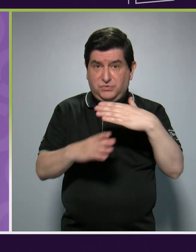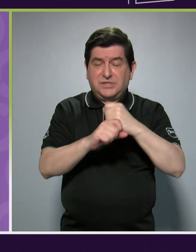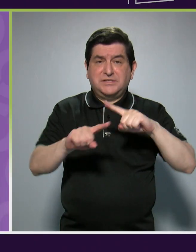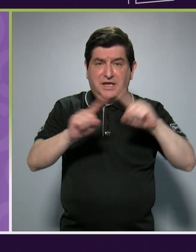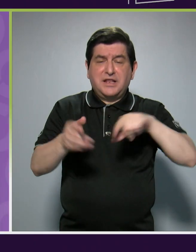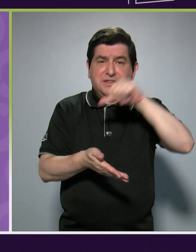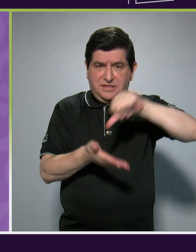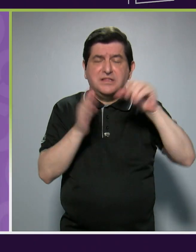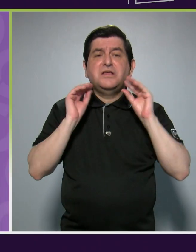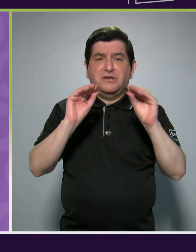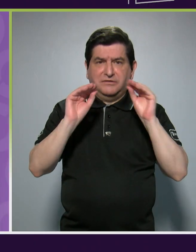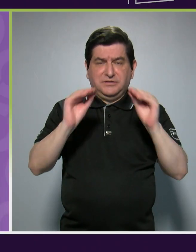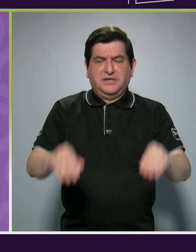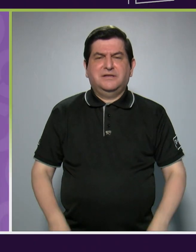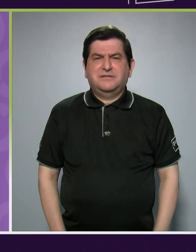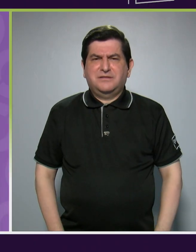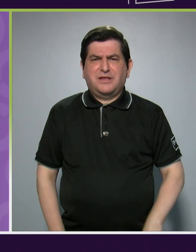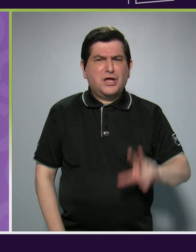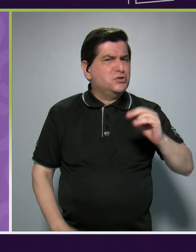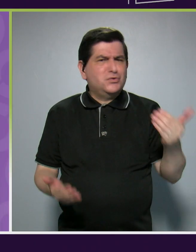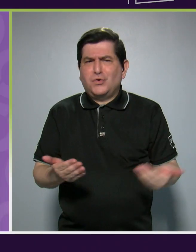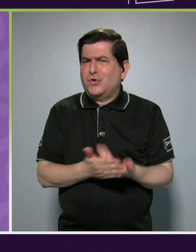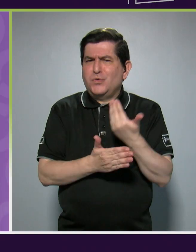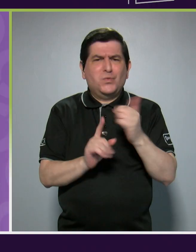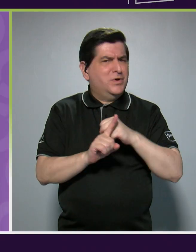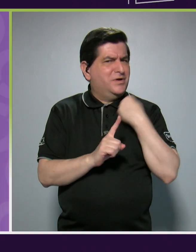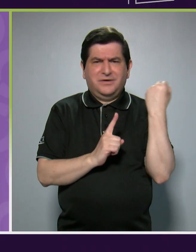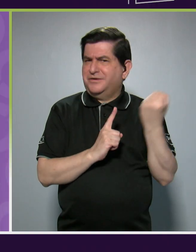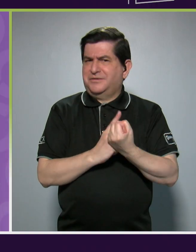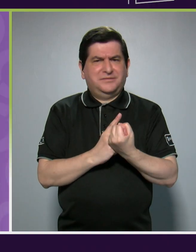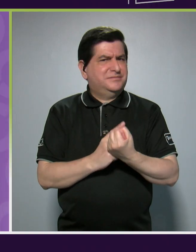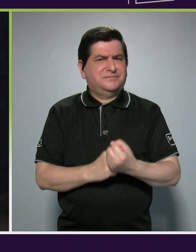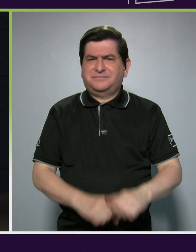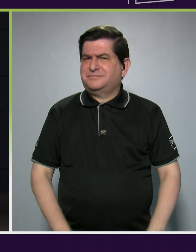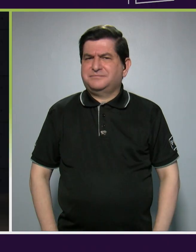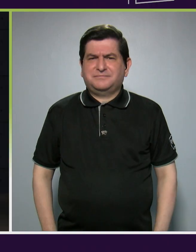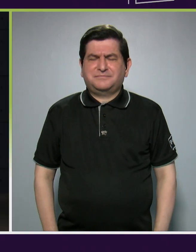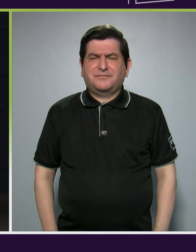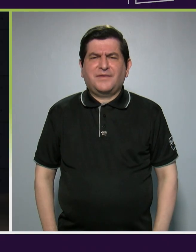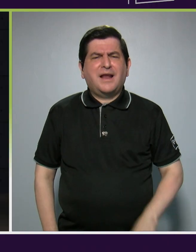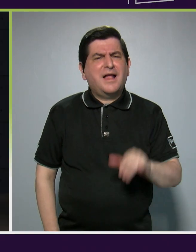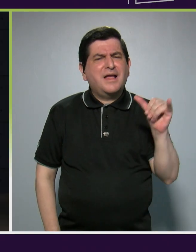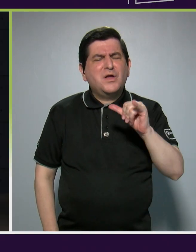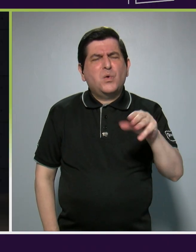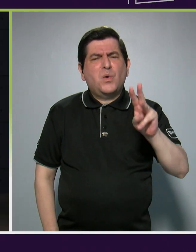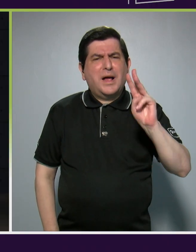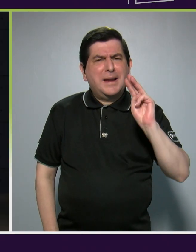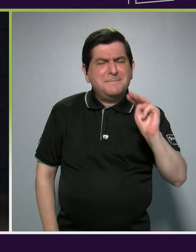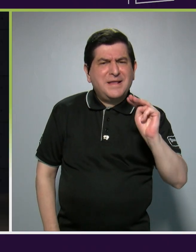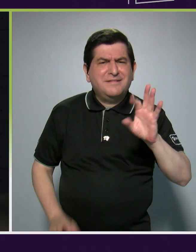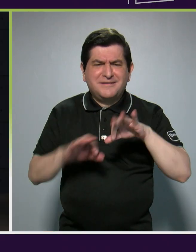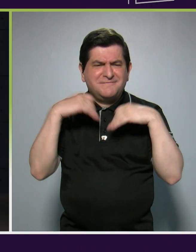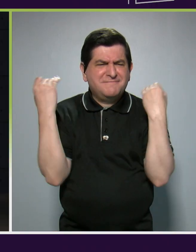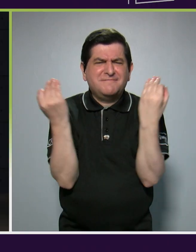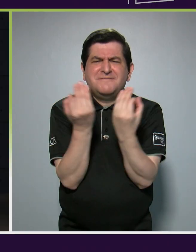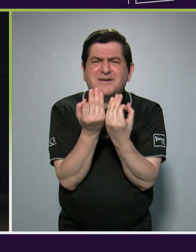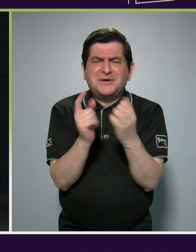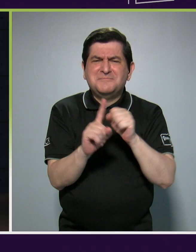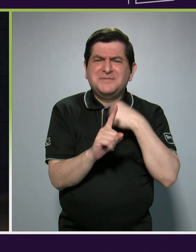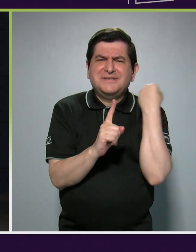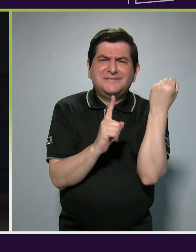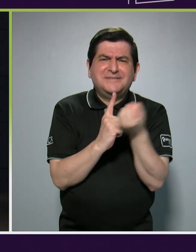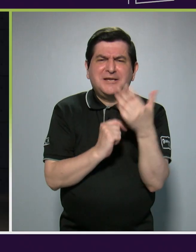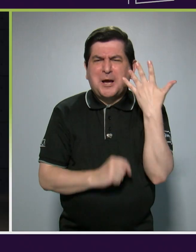centros educativos, así es que tampoco es una situación totalmente nueva. Y también, Mildred, para las familias que puedan estar en una